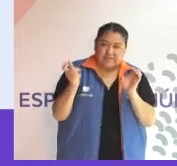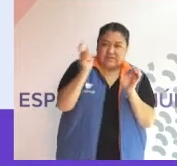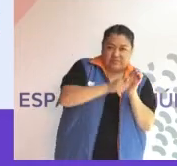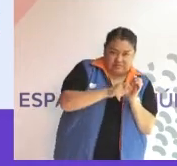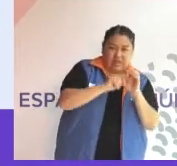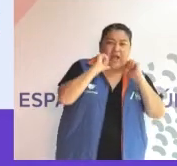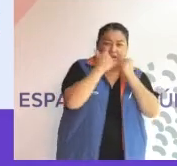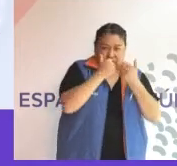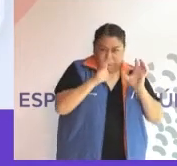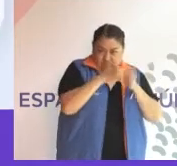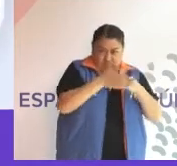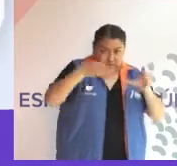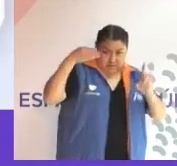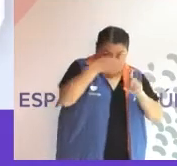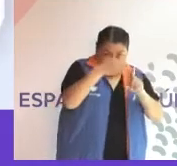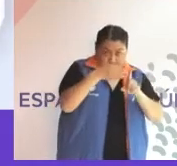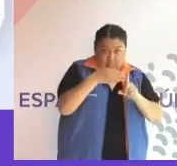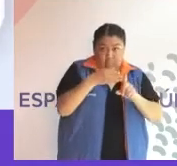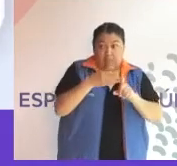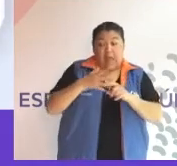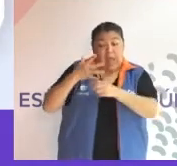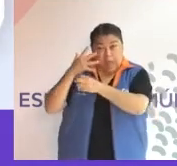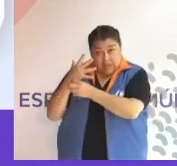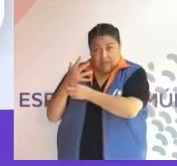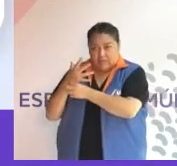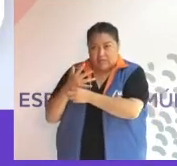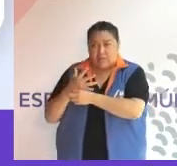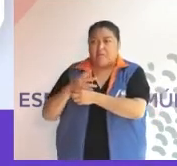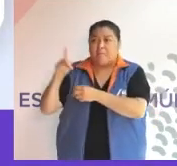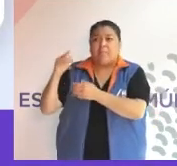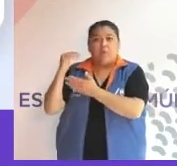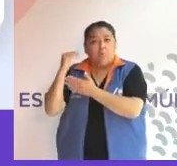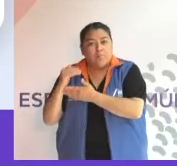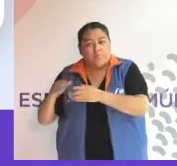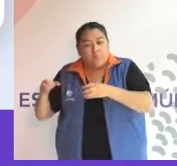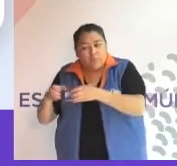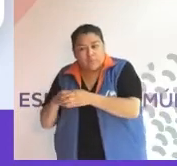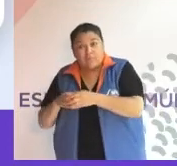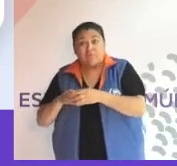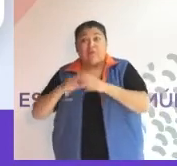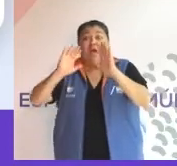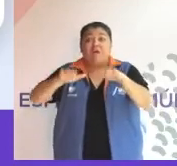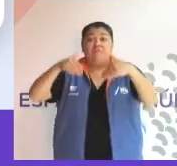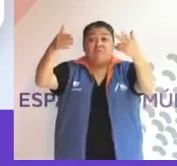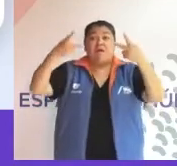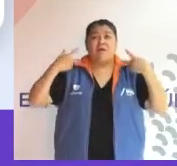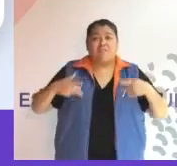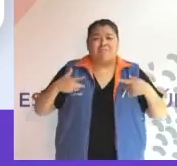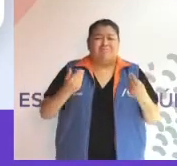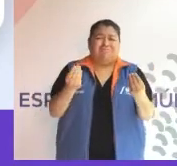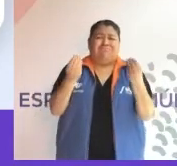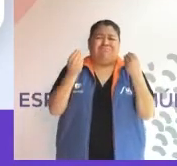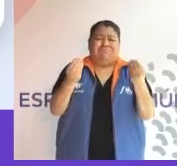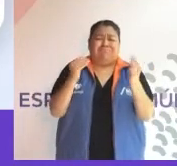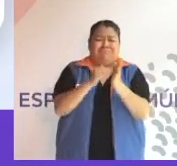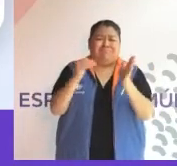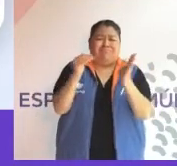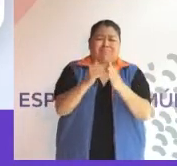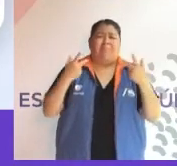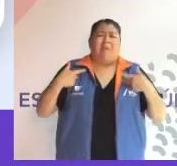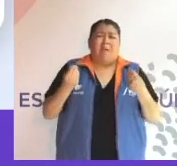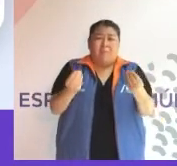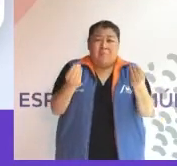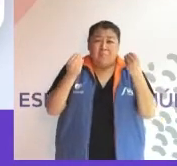ciertas organizaciones. Entonces, los números oficiales son muchísimo más bajos que la realidad. Pero nosotros estamos hablando del 3% del